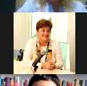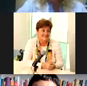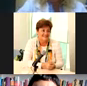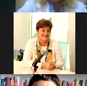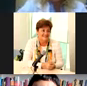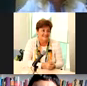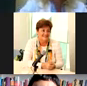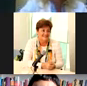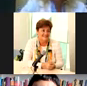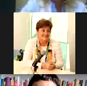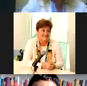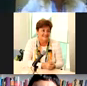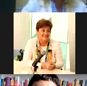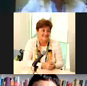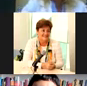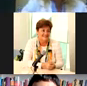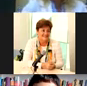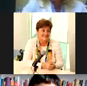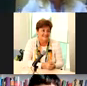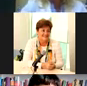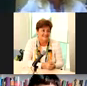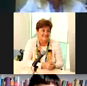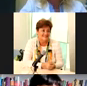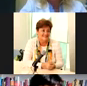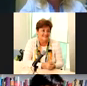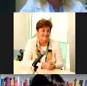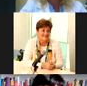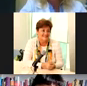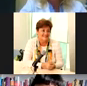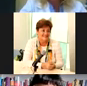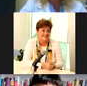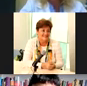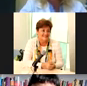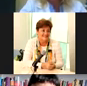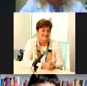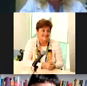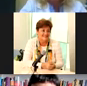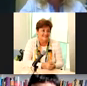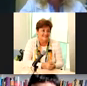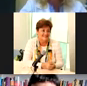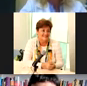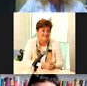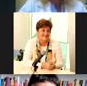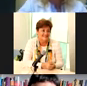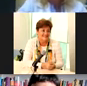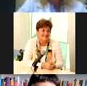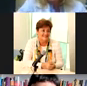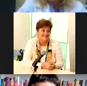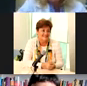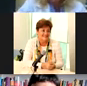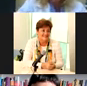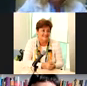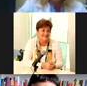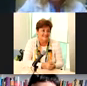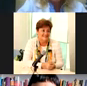nuestra Casa Fusa. Ahora estamos ampliando a otros lugares del país y del conurbano bonaerense. Y en